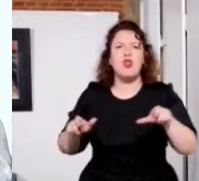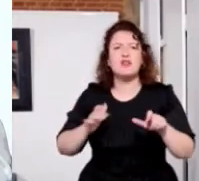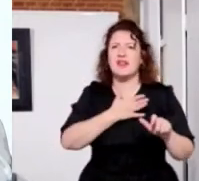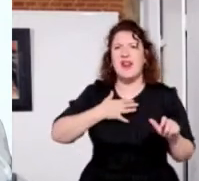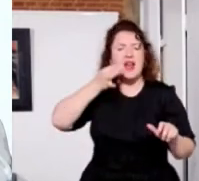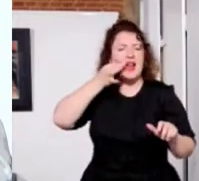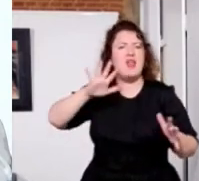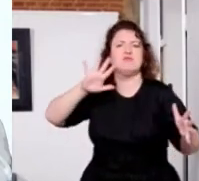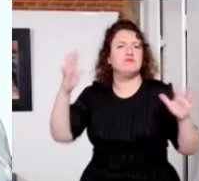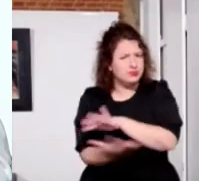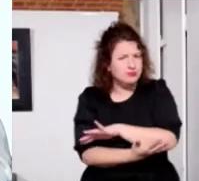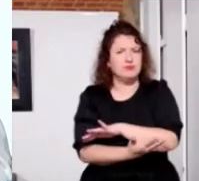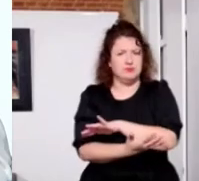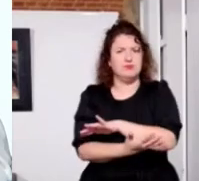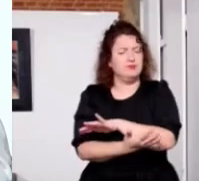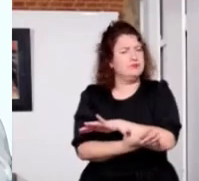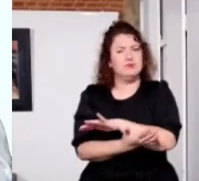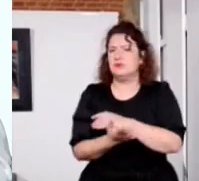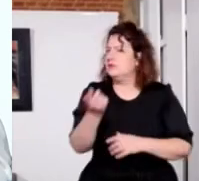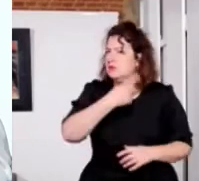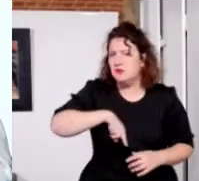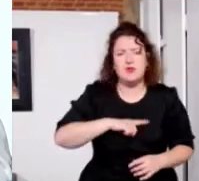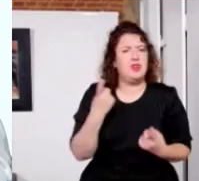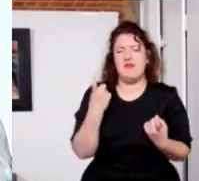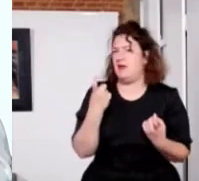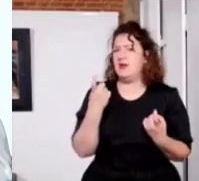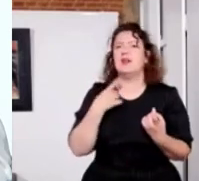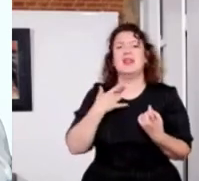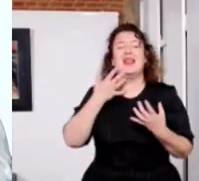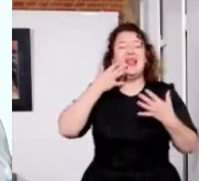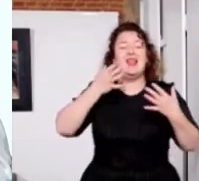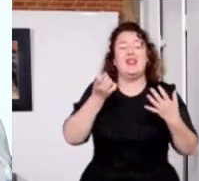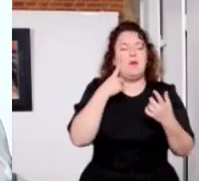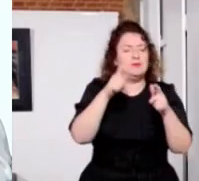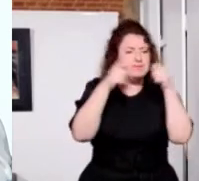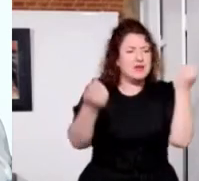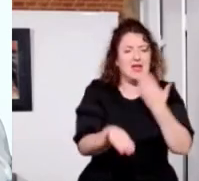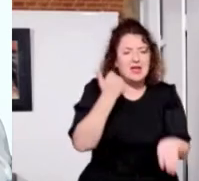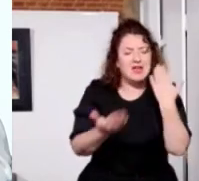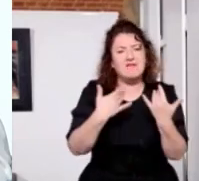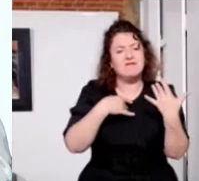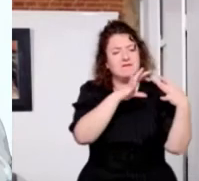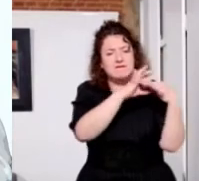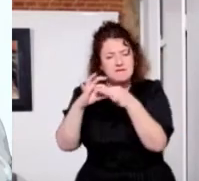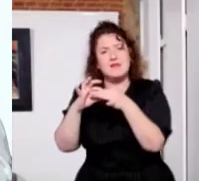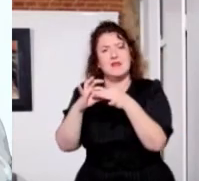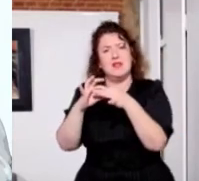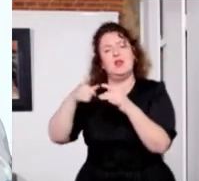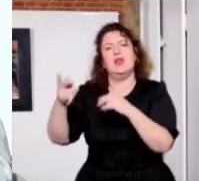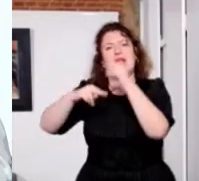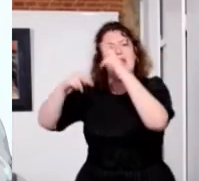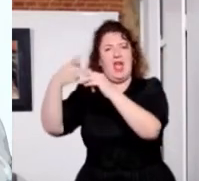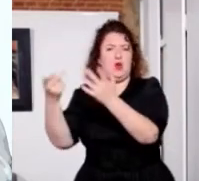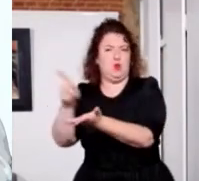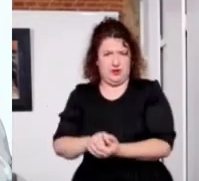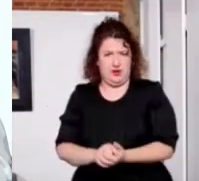la realidad, necesitamos desvelar, vincular y recrear. Y creo que la Volunteca es